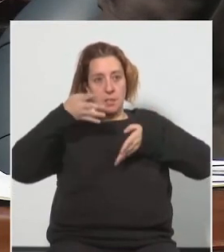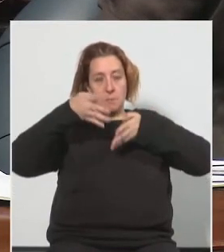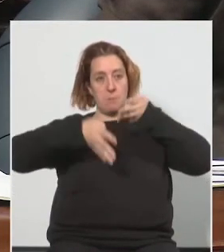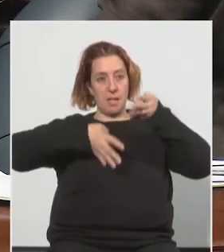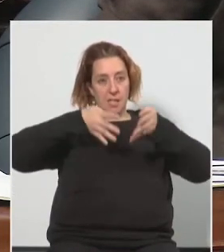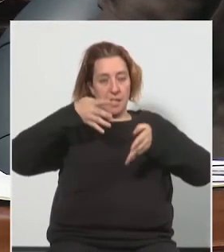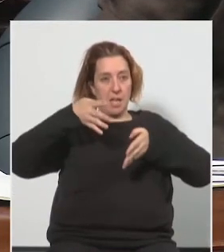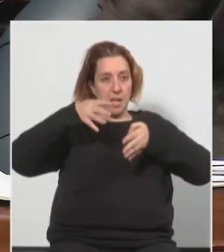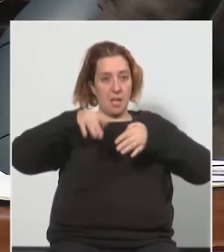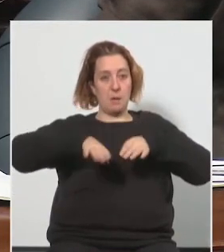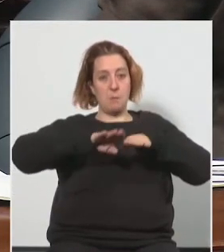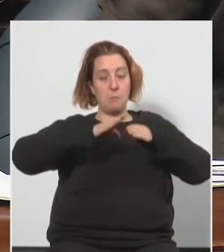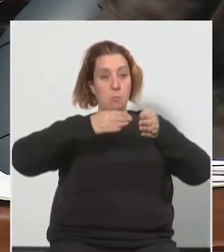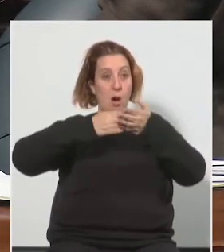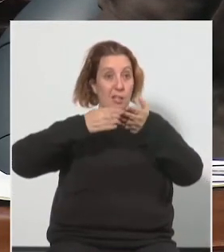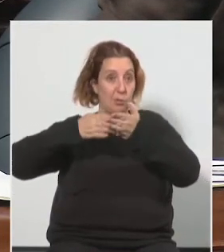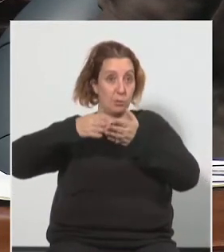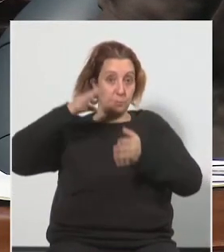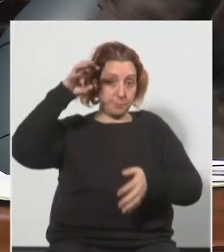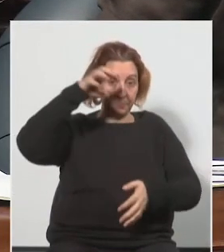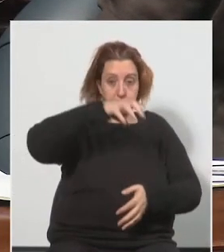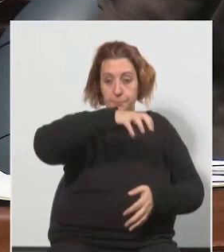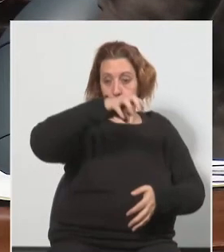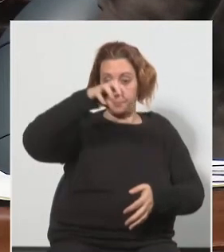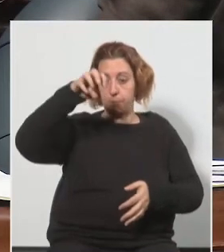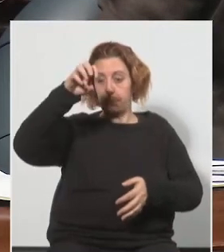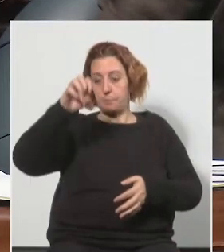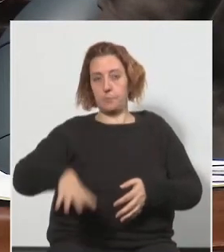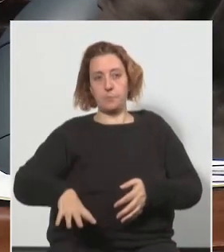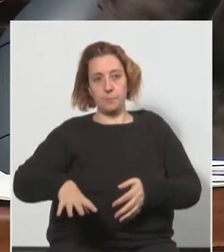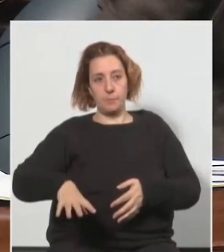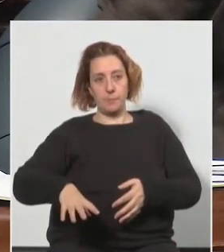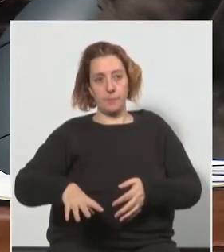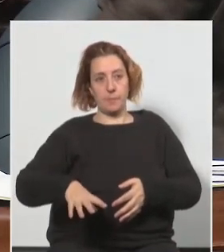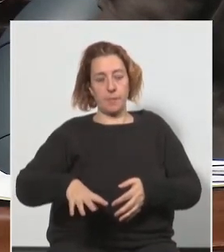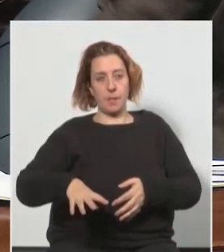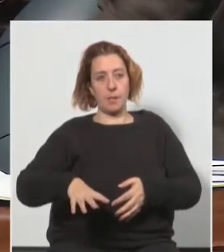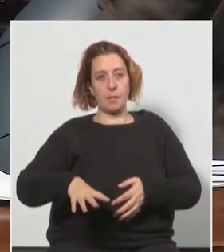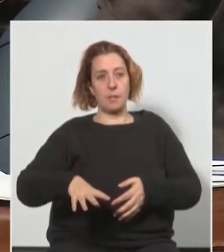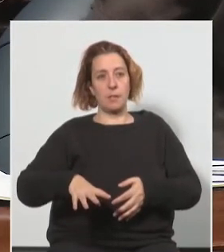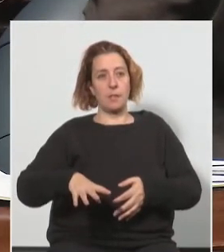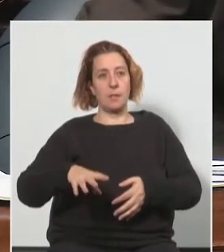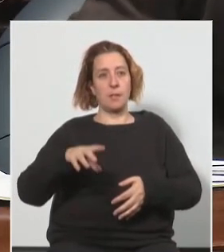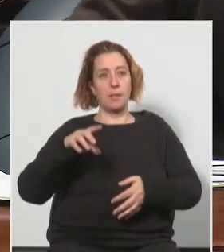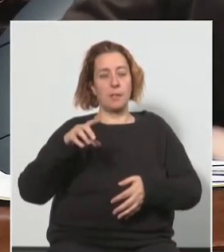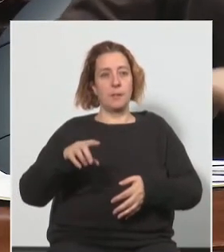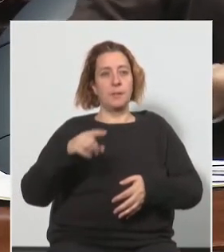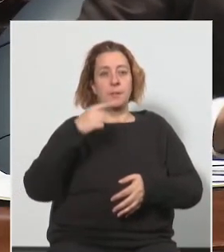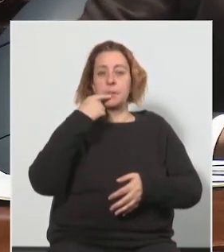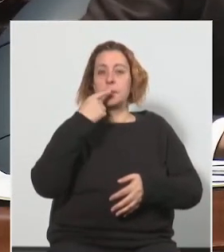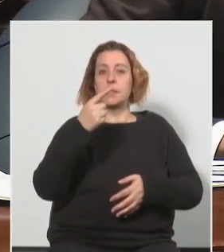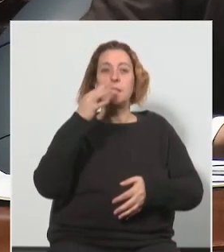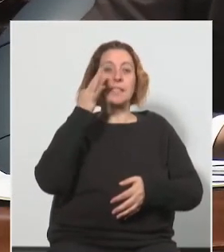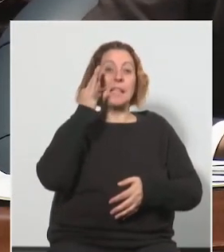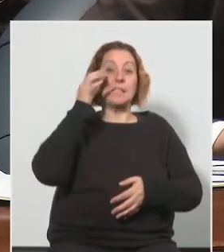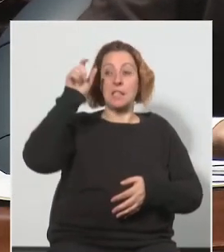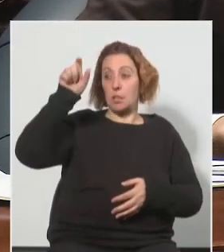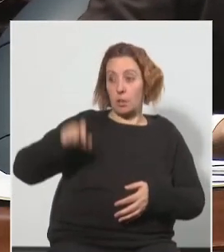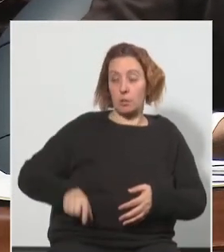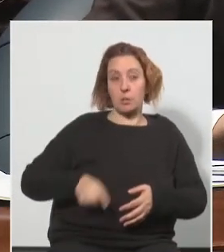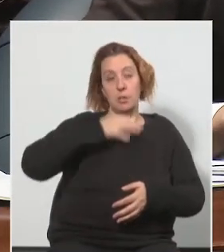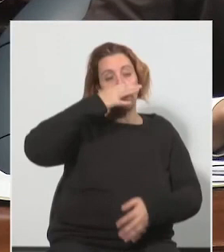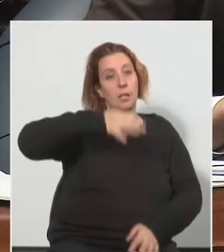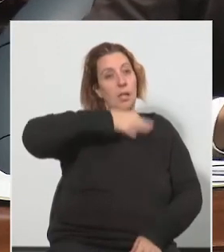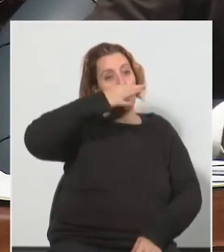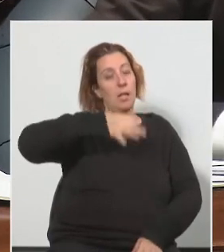depósito del puerto de Montevideo, este cayó sobre la hidráulica de la grúa. Según los testigos que declararon